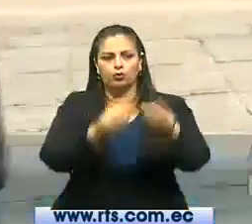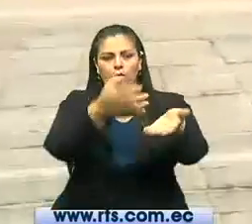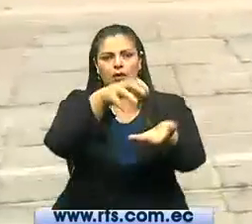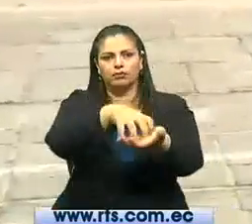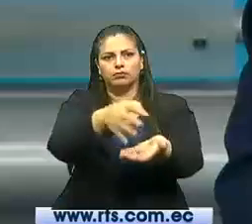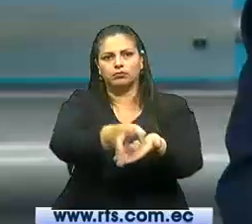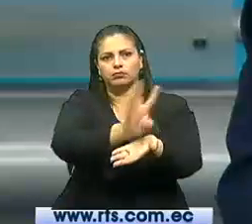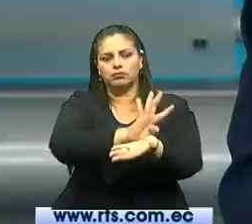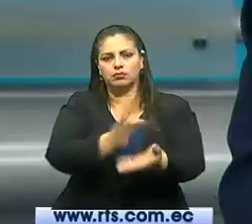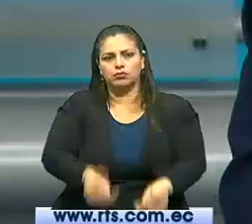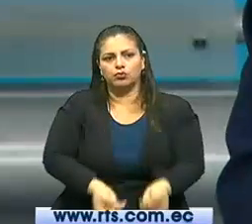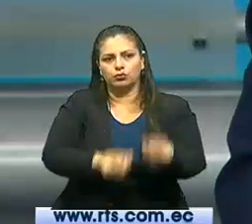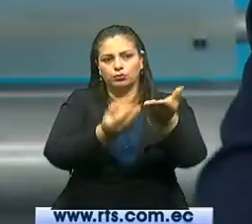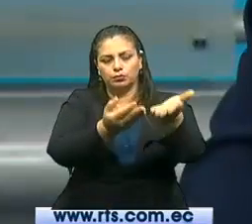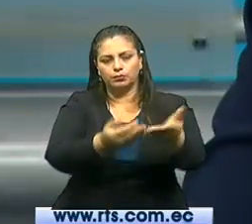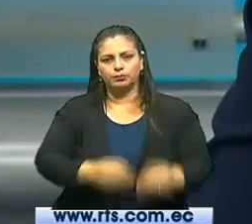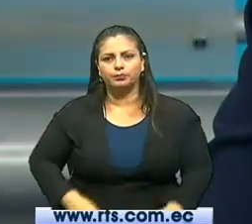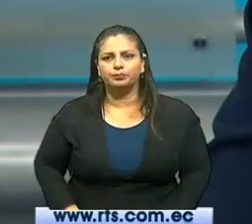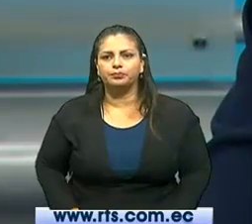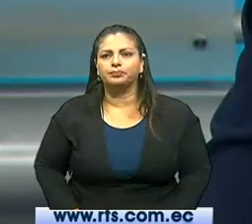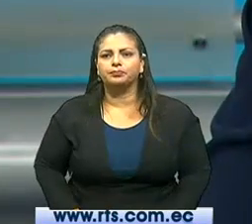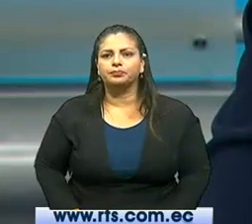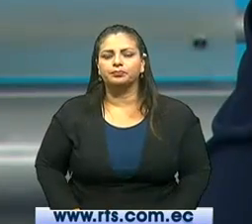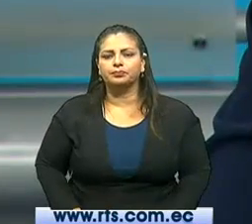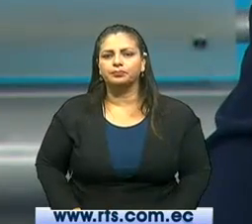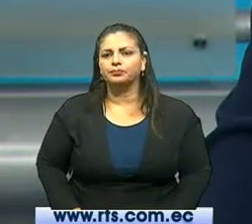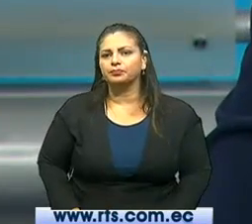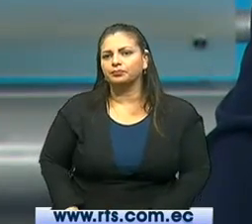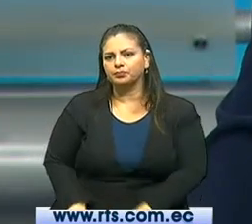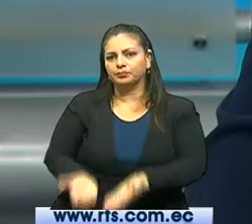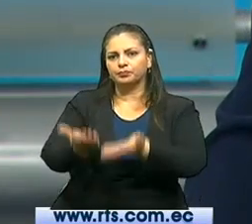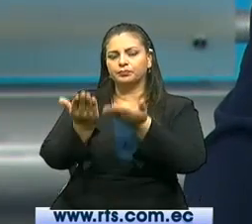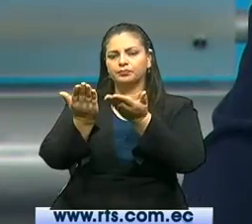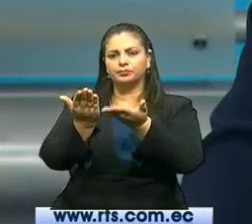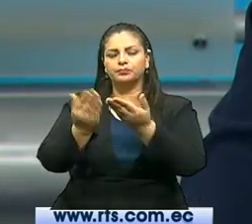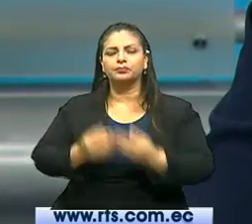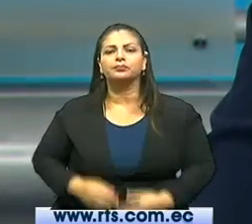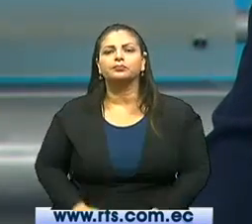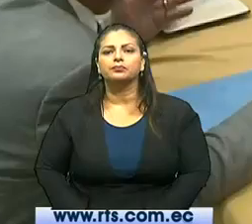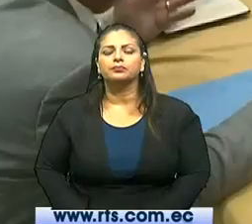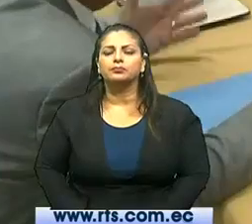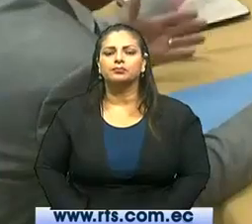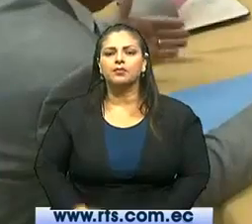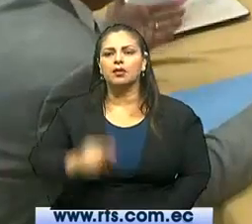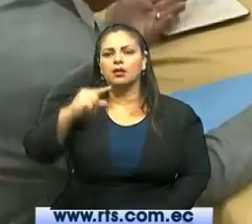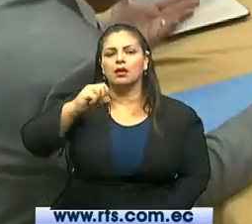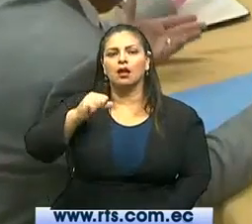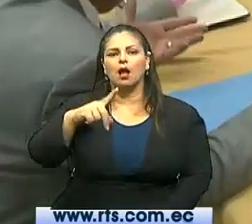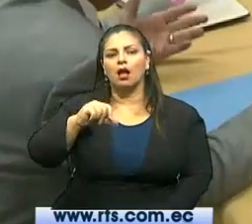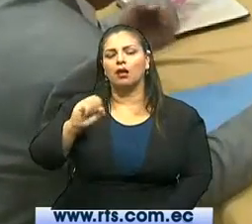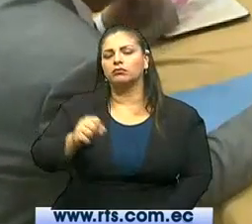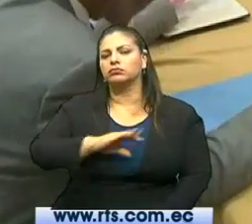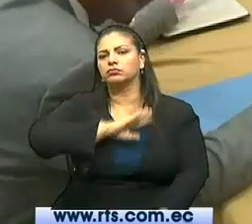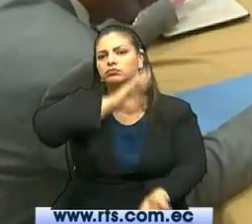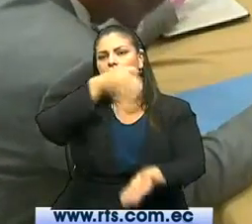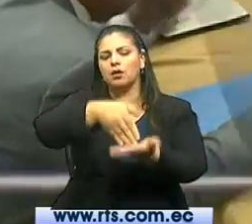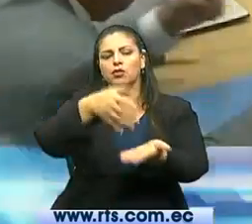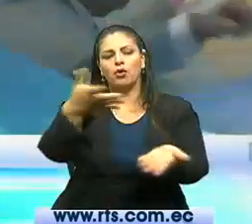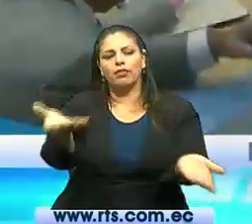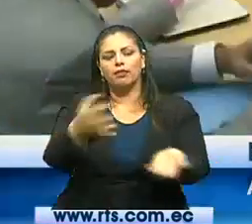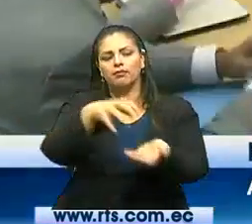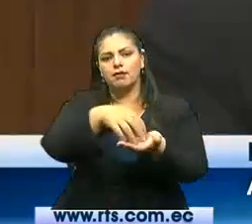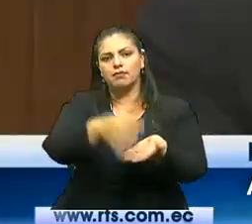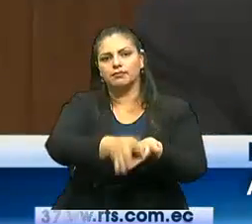Gallo. El ex fiscal de la Nación, Galo Chiriboga, compareció ante la Comisión de Fiscalización de la Asamblea Nacional,